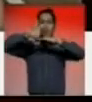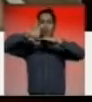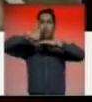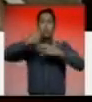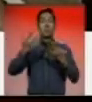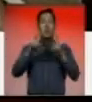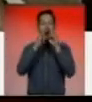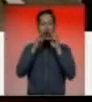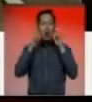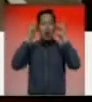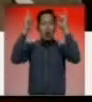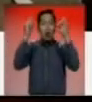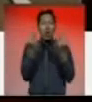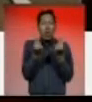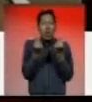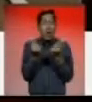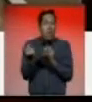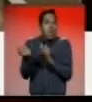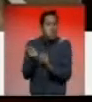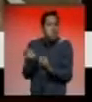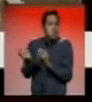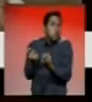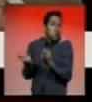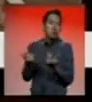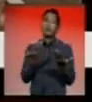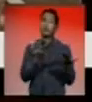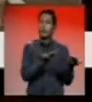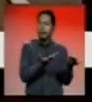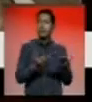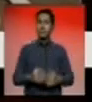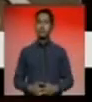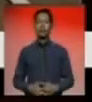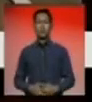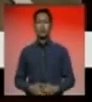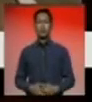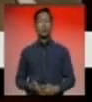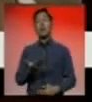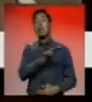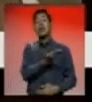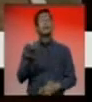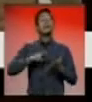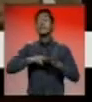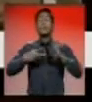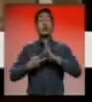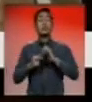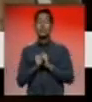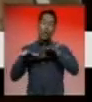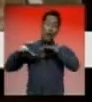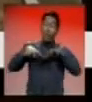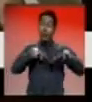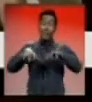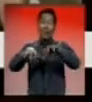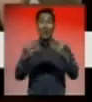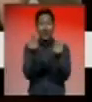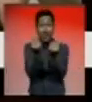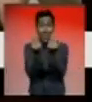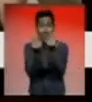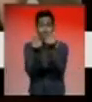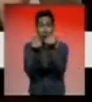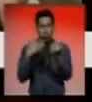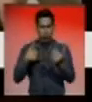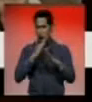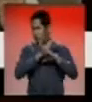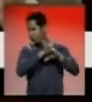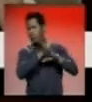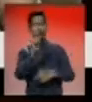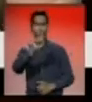captura del poder político por parte del poder financiero esto permitió que la actividad financiera contra la cual no tengo nada siempre